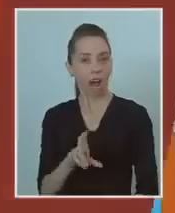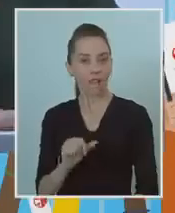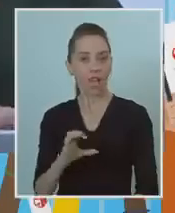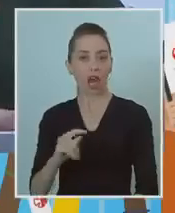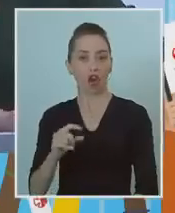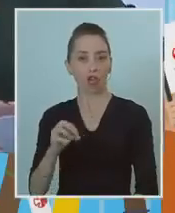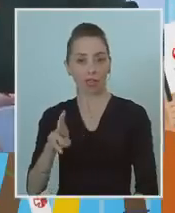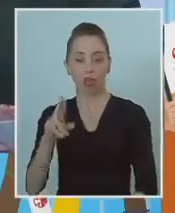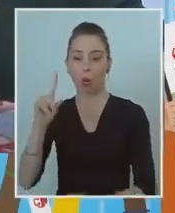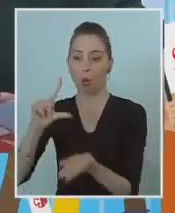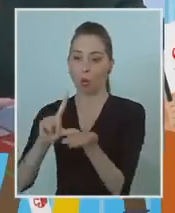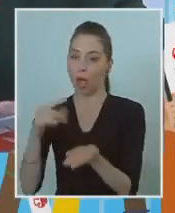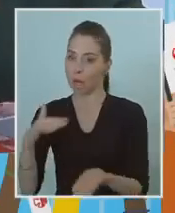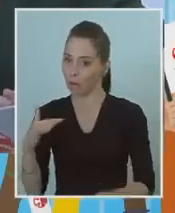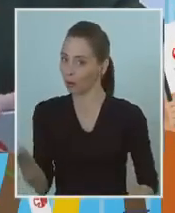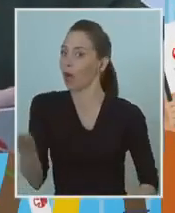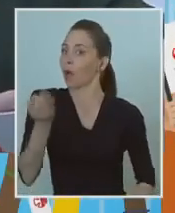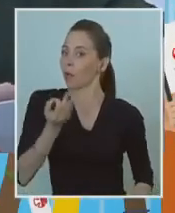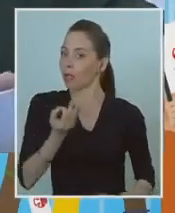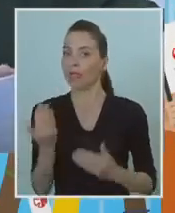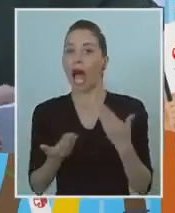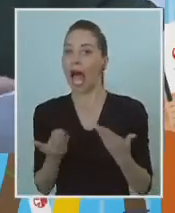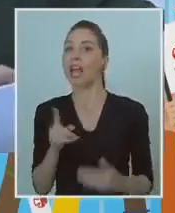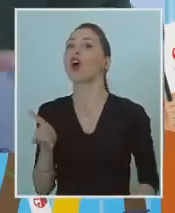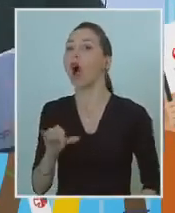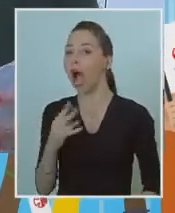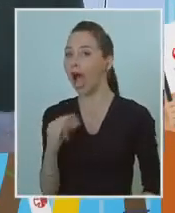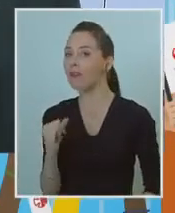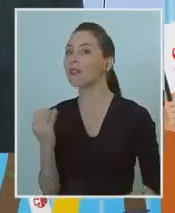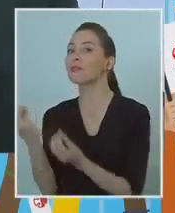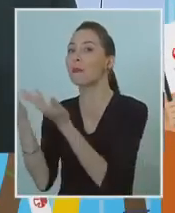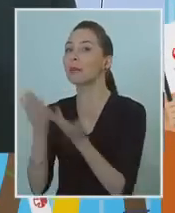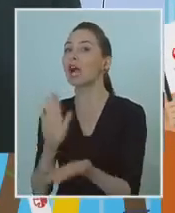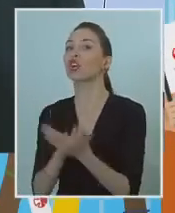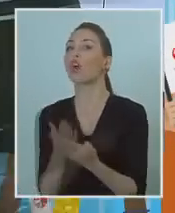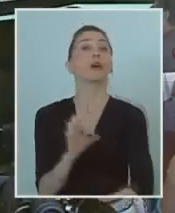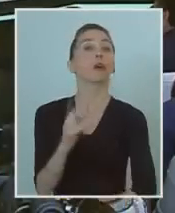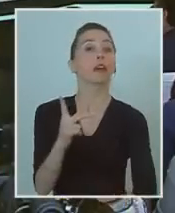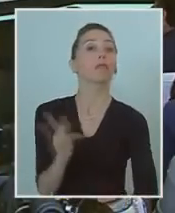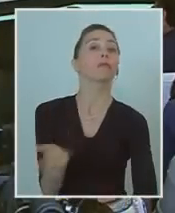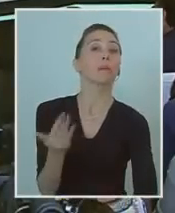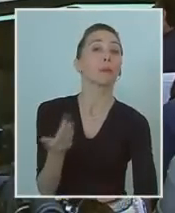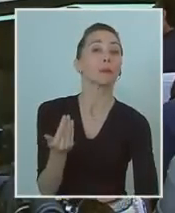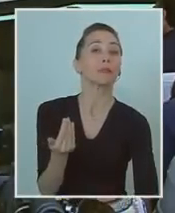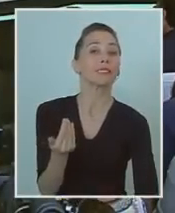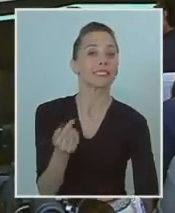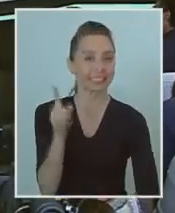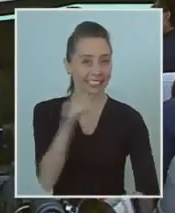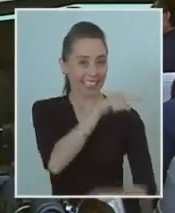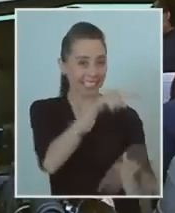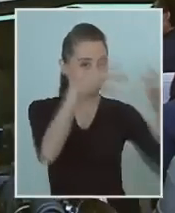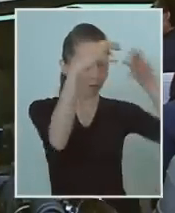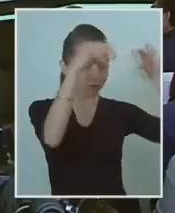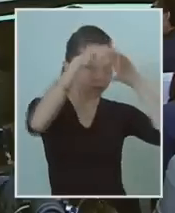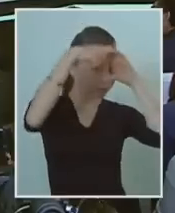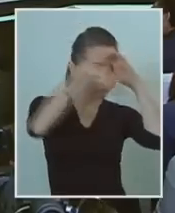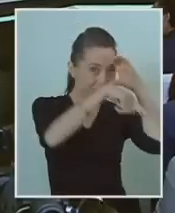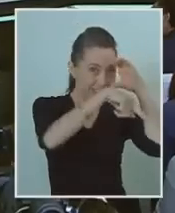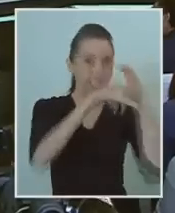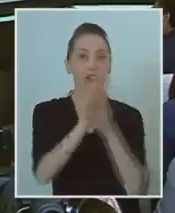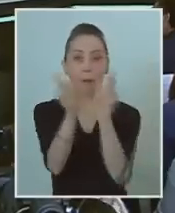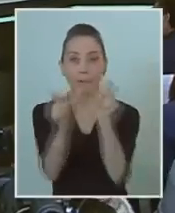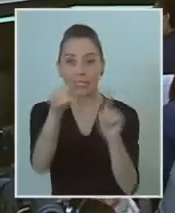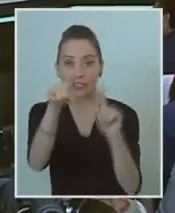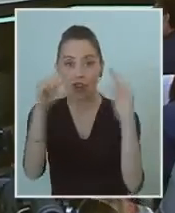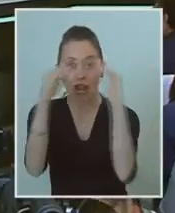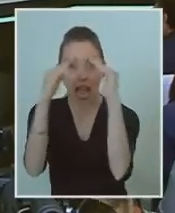en un lugar clave para contarnos algo. Javi, bienvenida, ¿cómo estás? Vamos, chiquillos, acá y también allá en el estudio, por supuesto, y ojalá toda la gente en